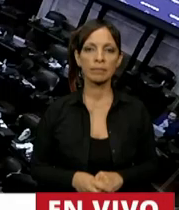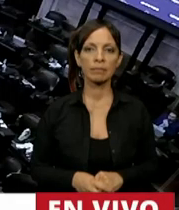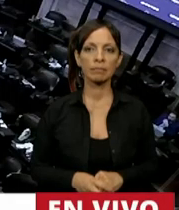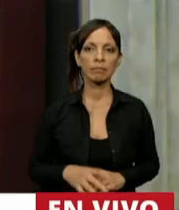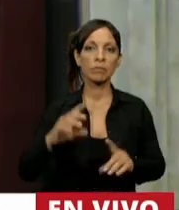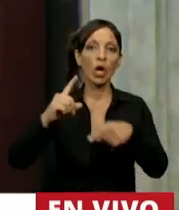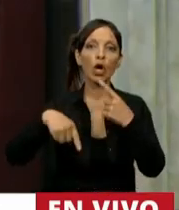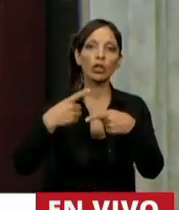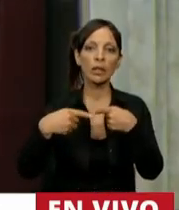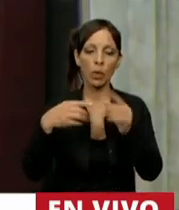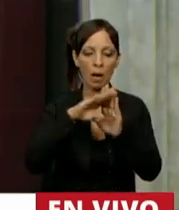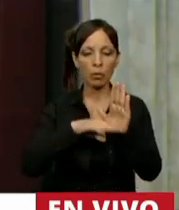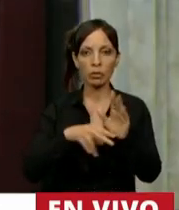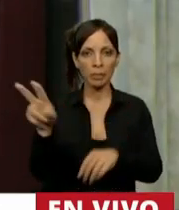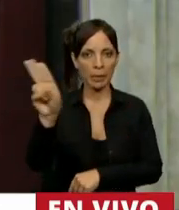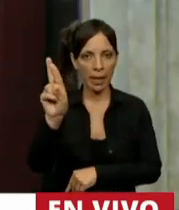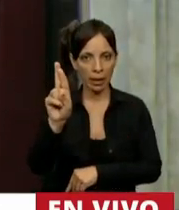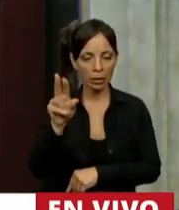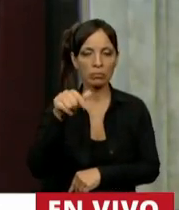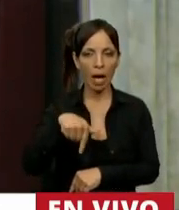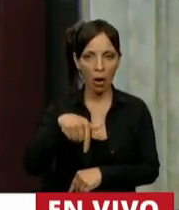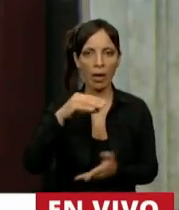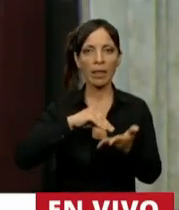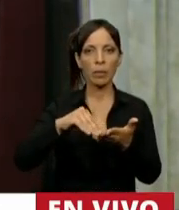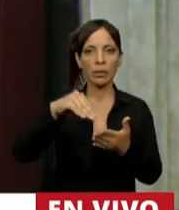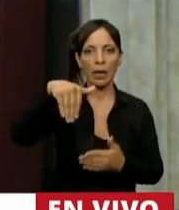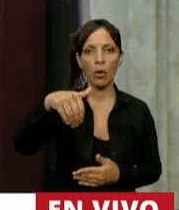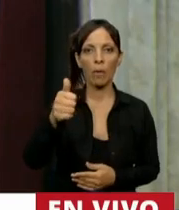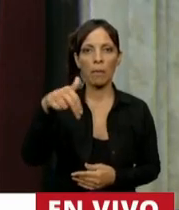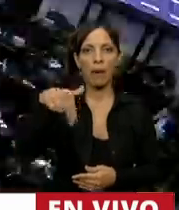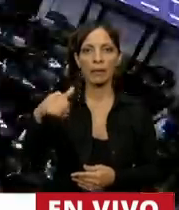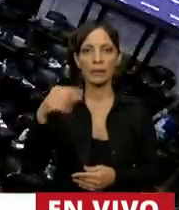Seguimos con las cuestiones de privilegio. Tiene la palabra el diputado Rubén Manzi.